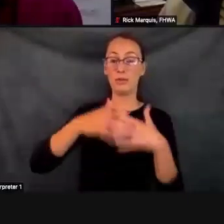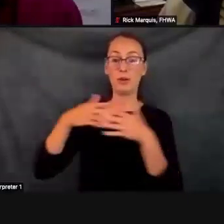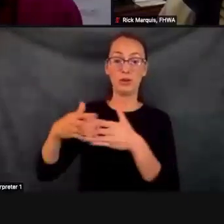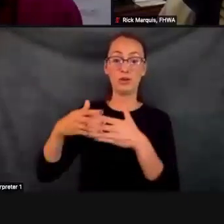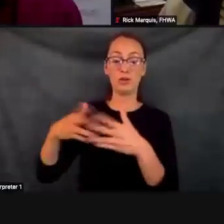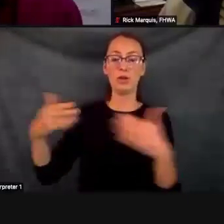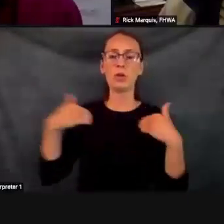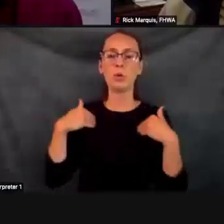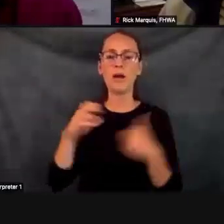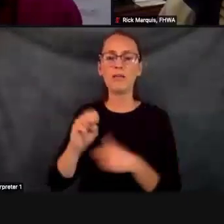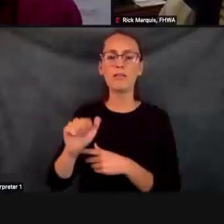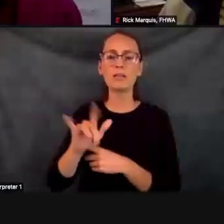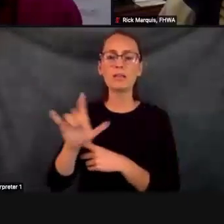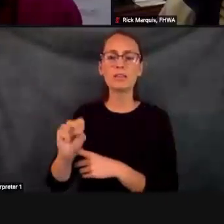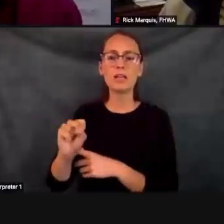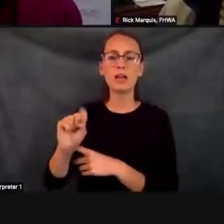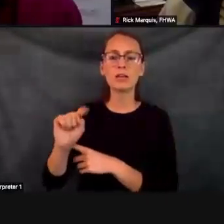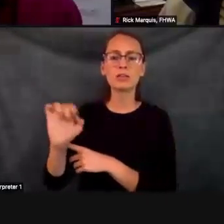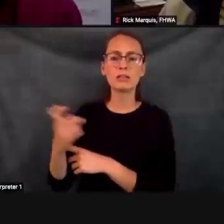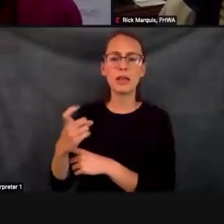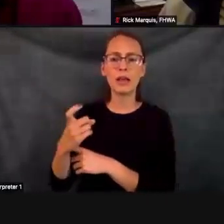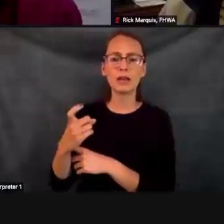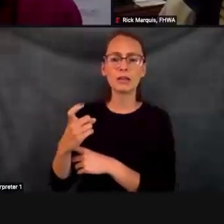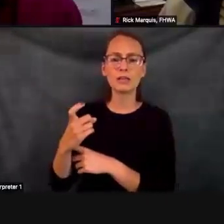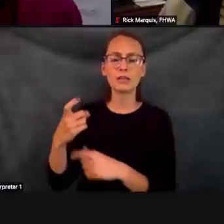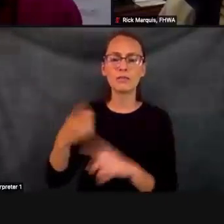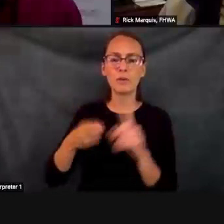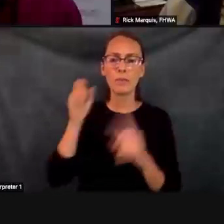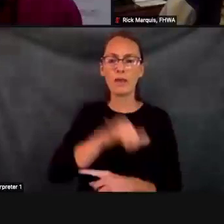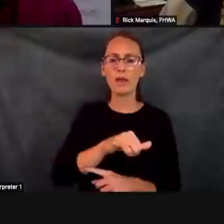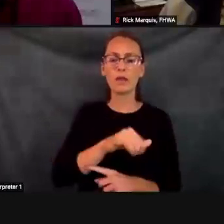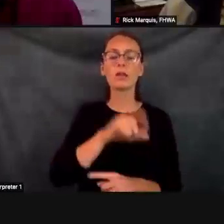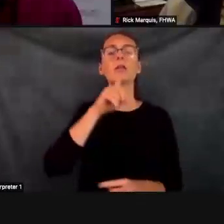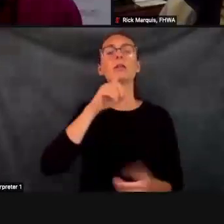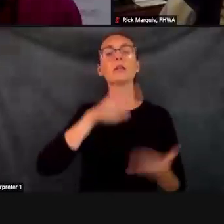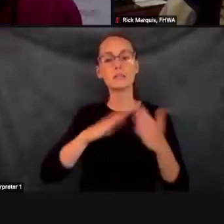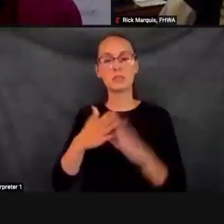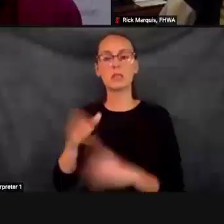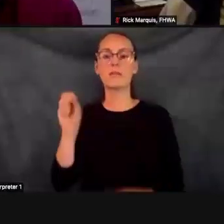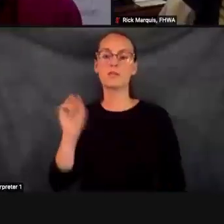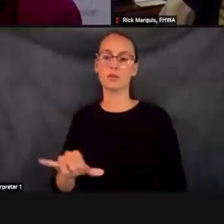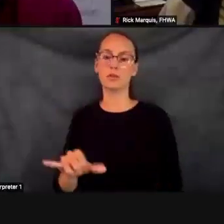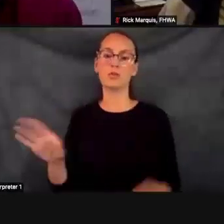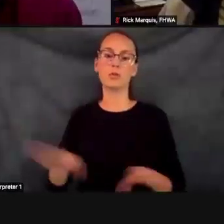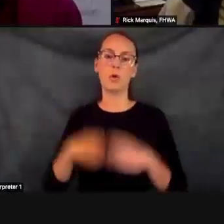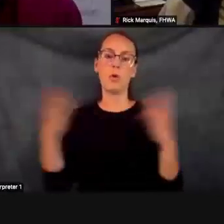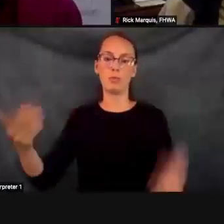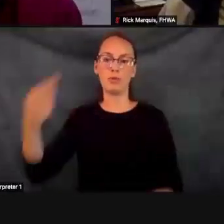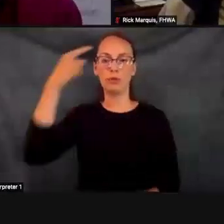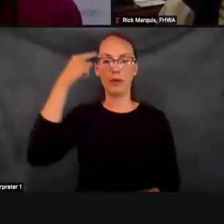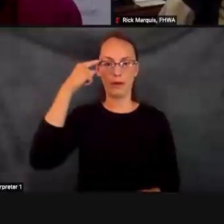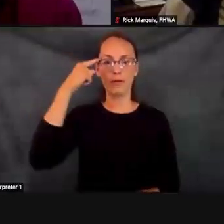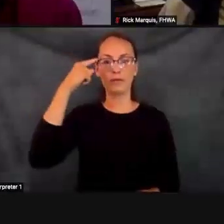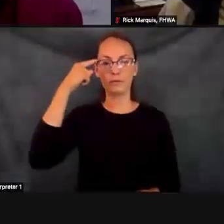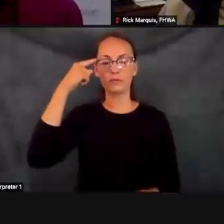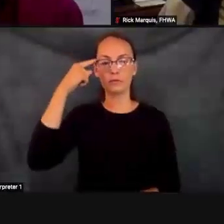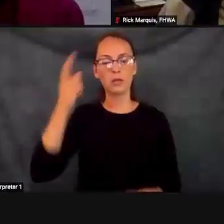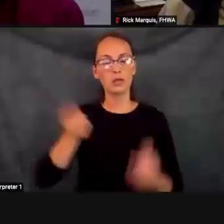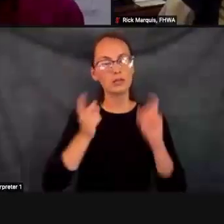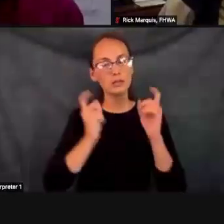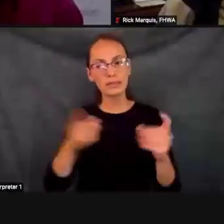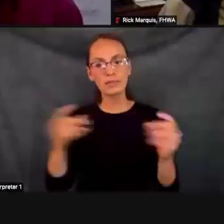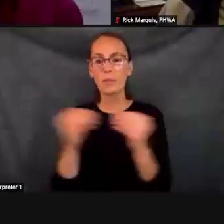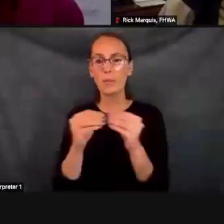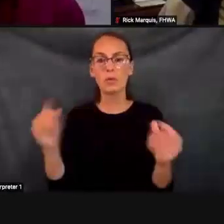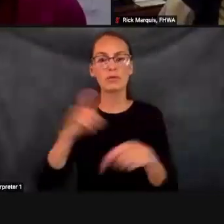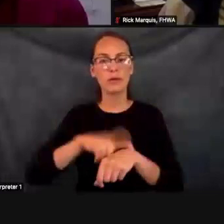sexto centro comercial en el país, ¿dónde van los impuestos? A la ciudad de Syracuse, por favor, abren los